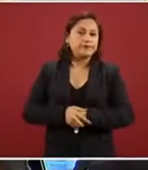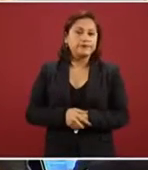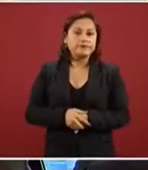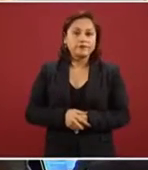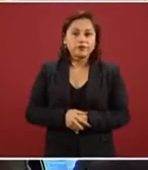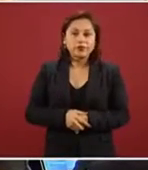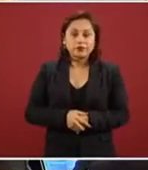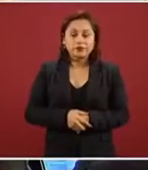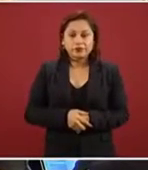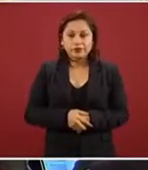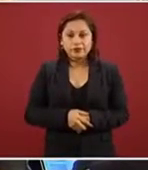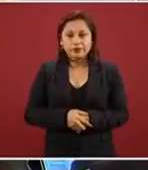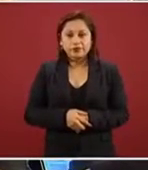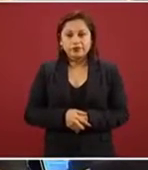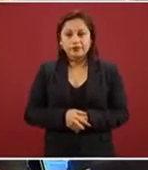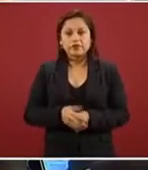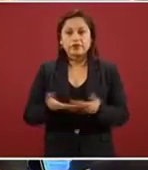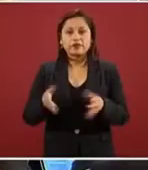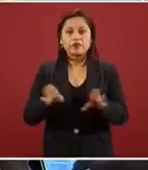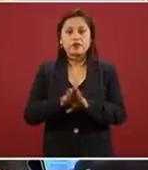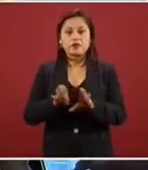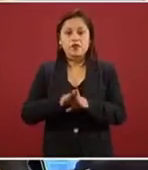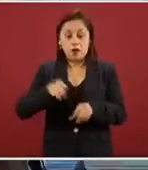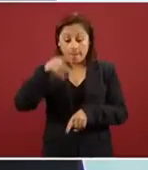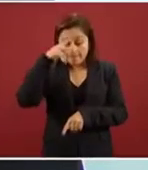no endeudar al país,